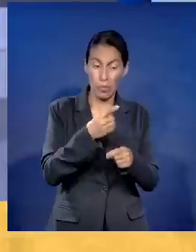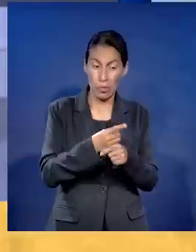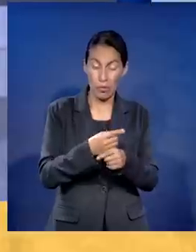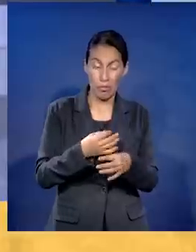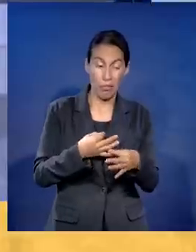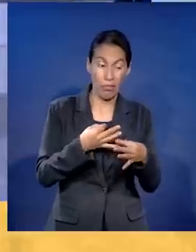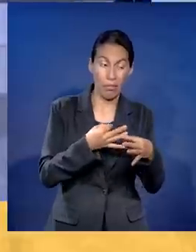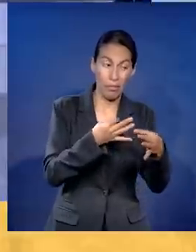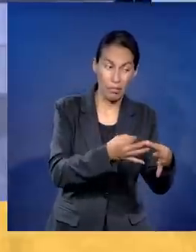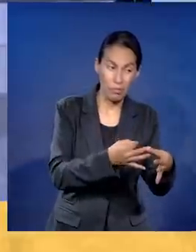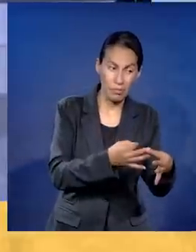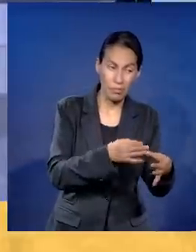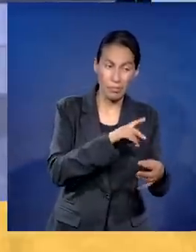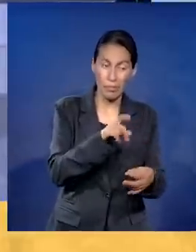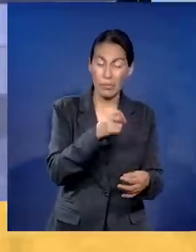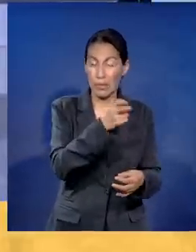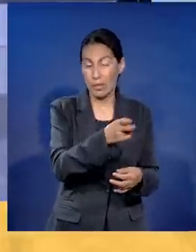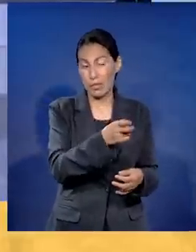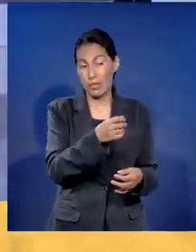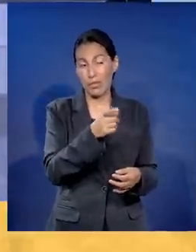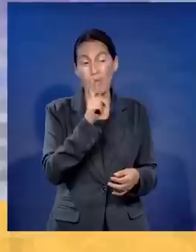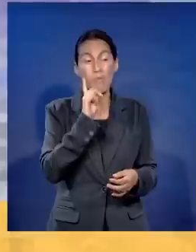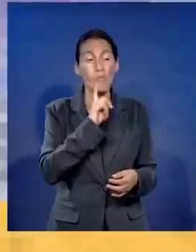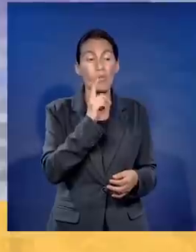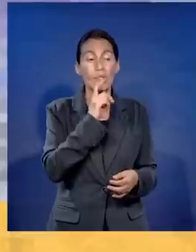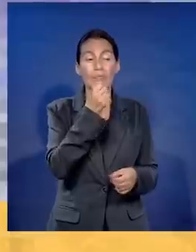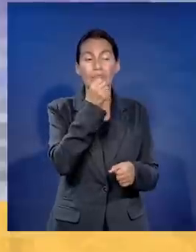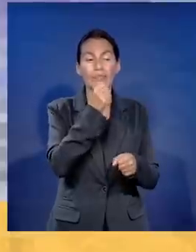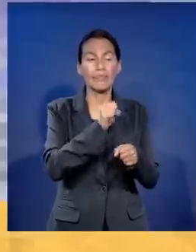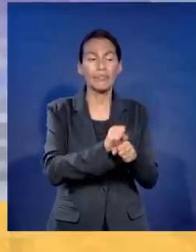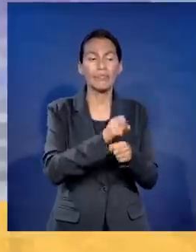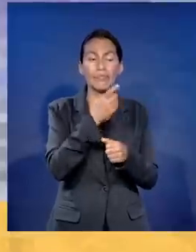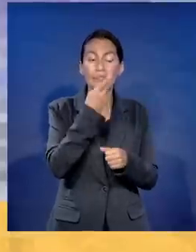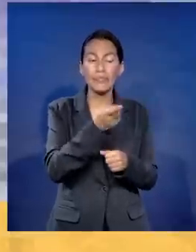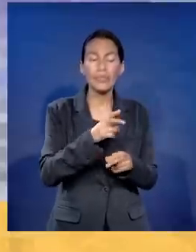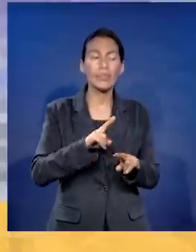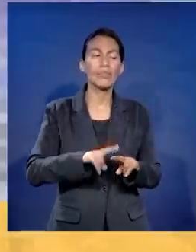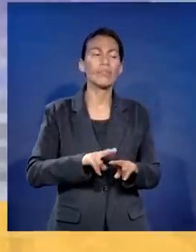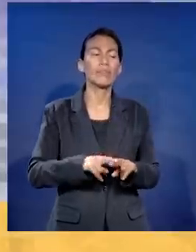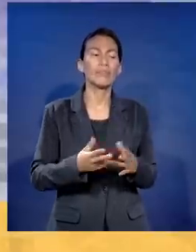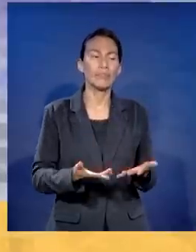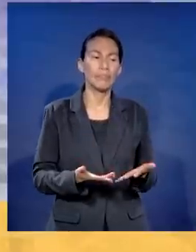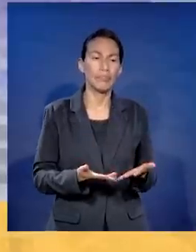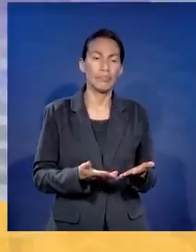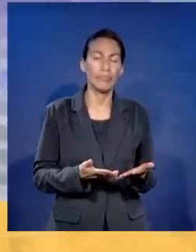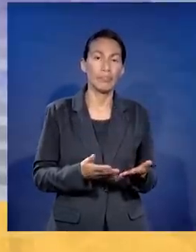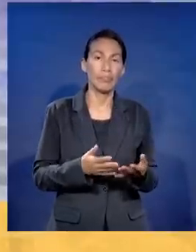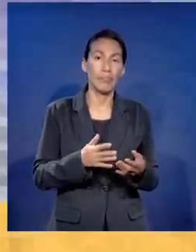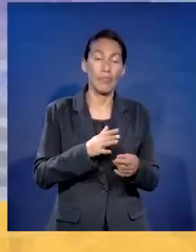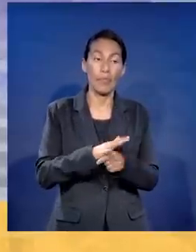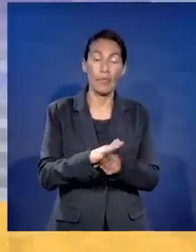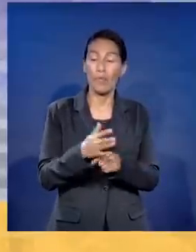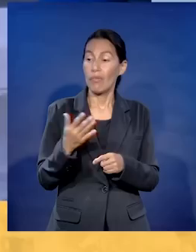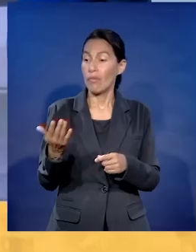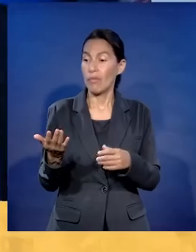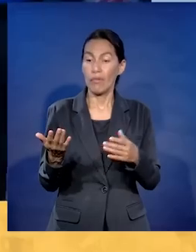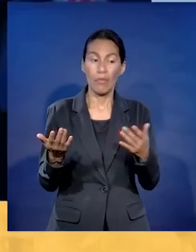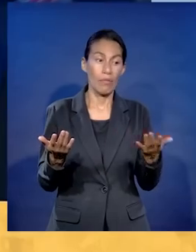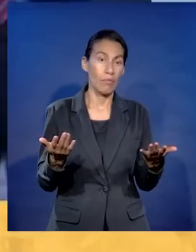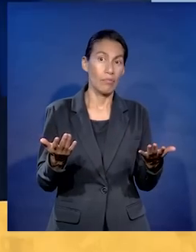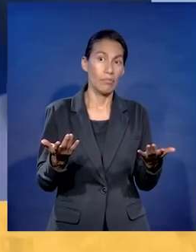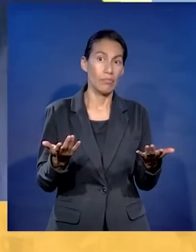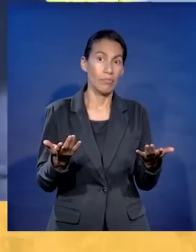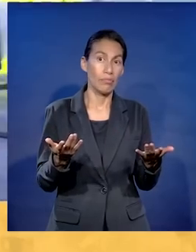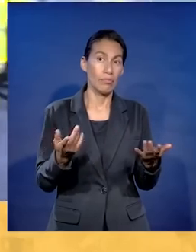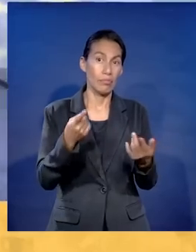difícil tiene una oportunidad una tentación después de esa propuesta Y esa forma de sentarse la secretaria cuál creen que se